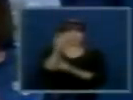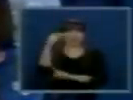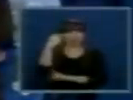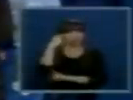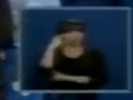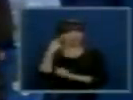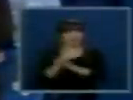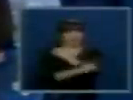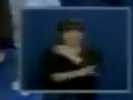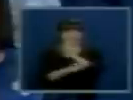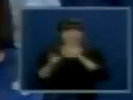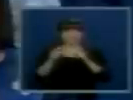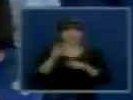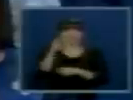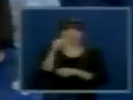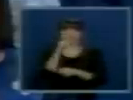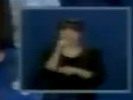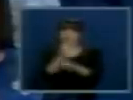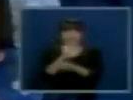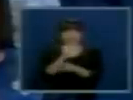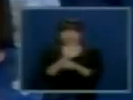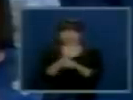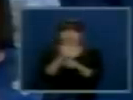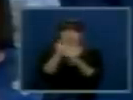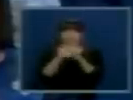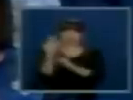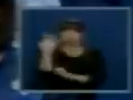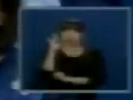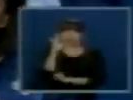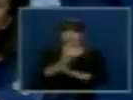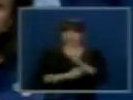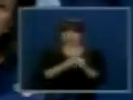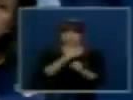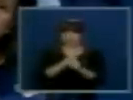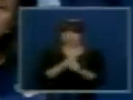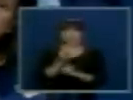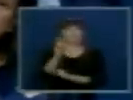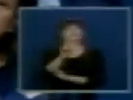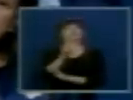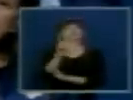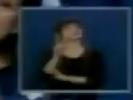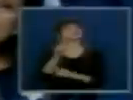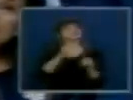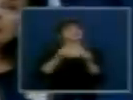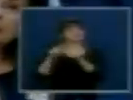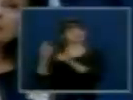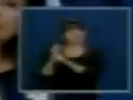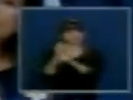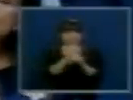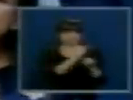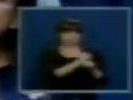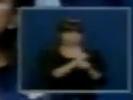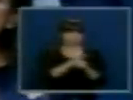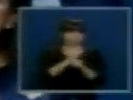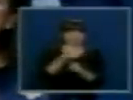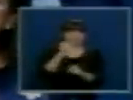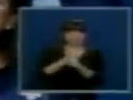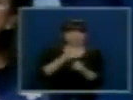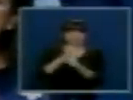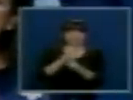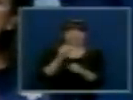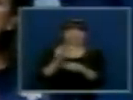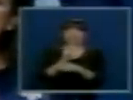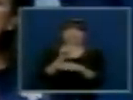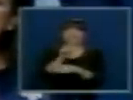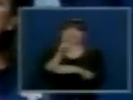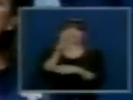manera ineficiente. Los últimos 8 años, 22 instituciones ejecutaron 26 programas